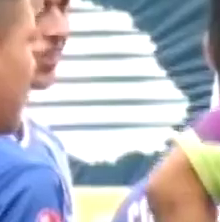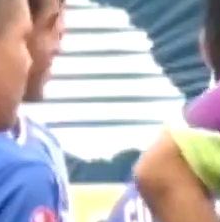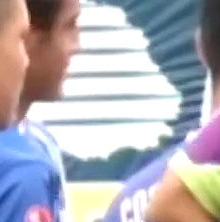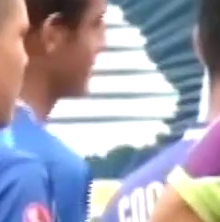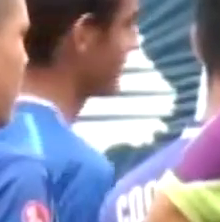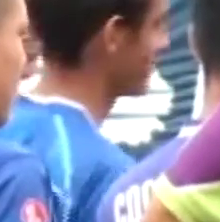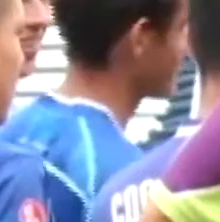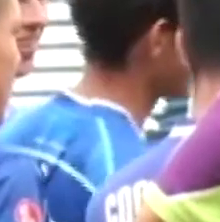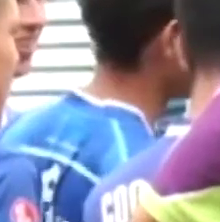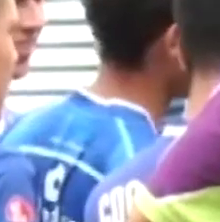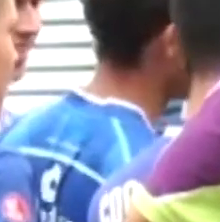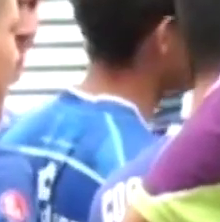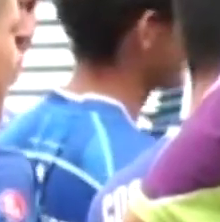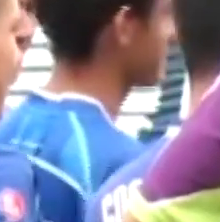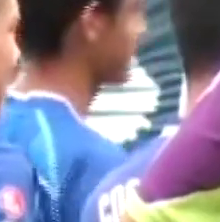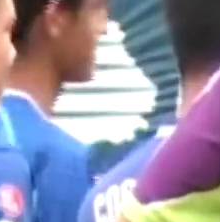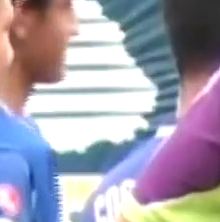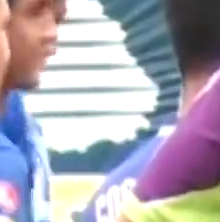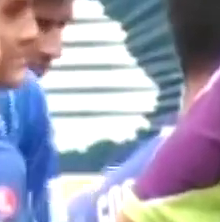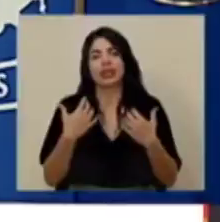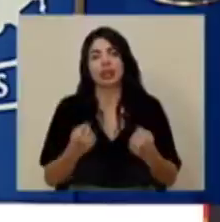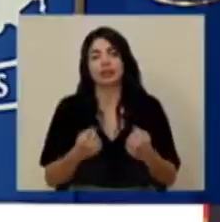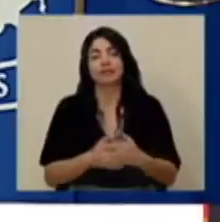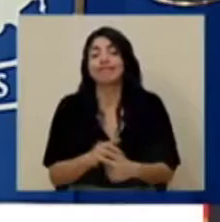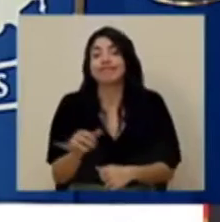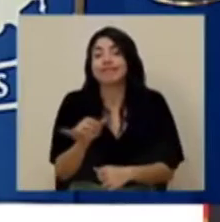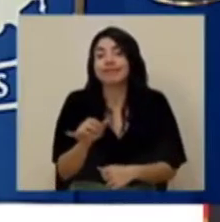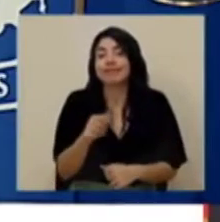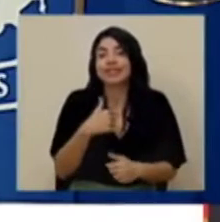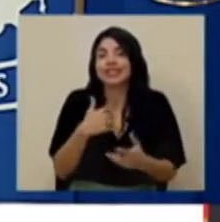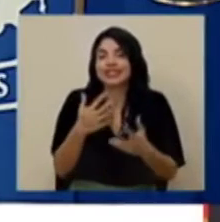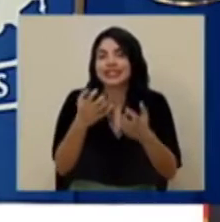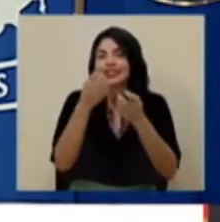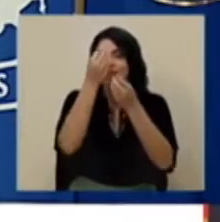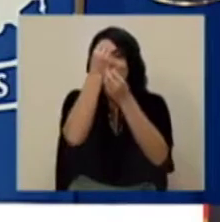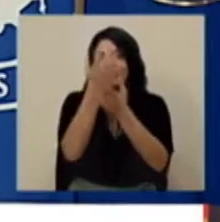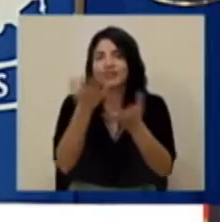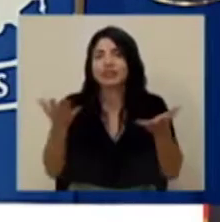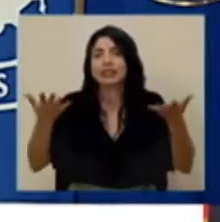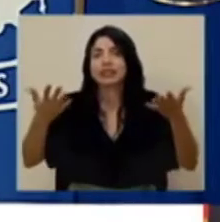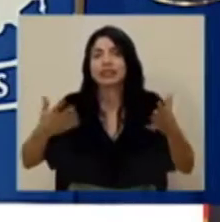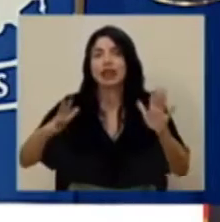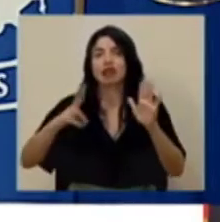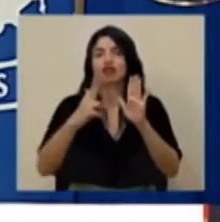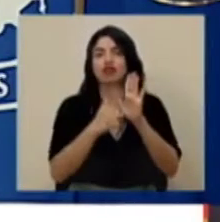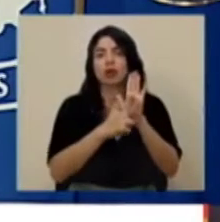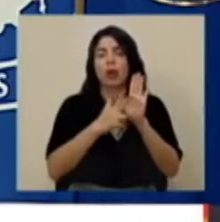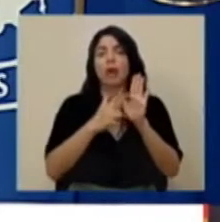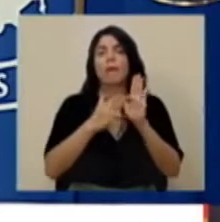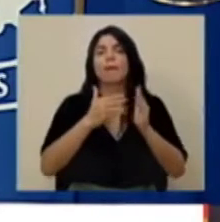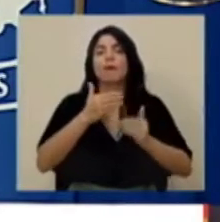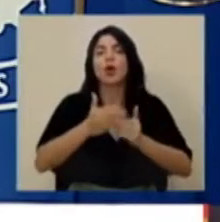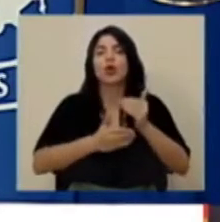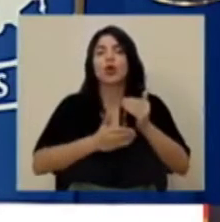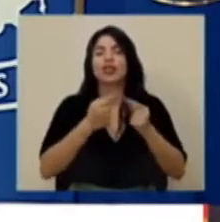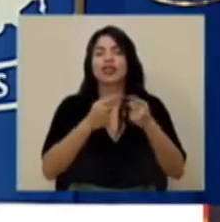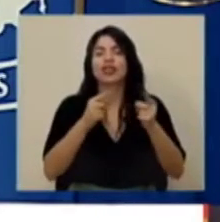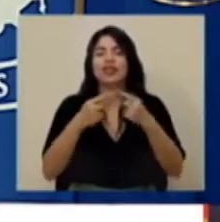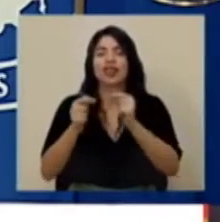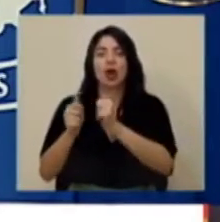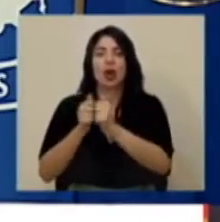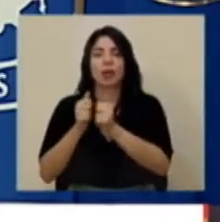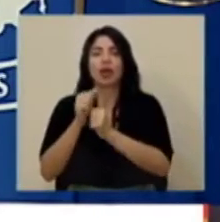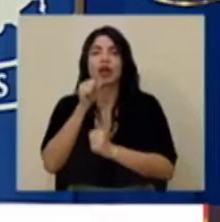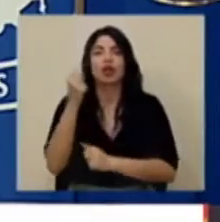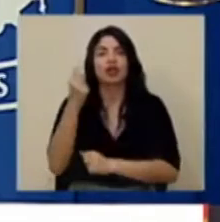del fútbol. Igualmente, quiero anunciar que hemos aprobado protocolos para las diferentes competencias más allá del